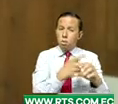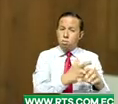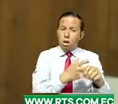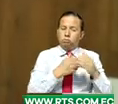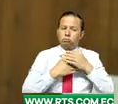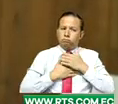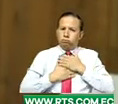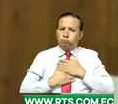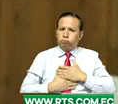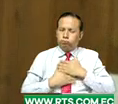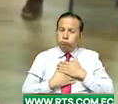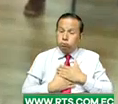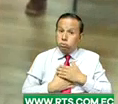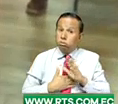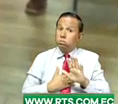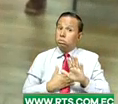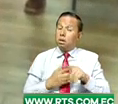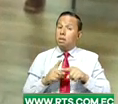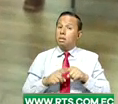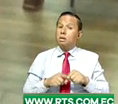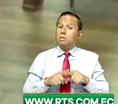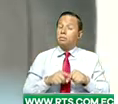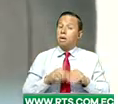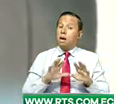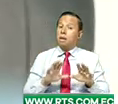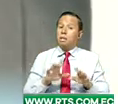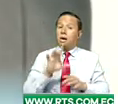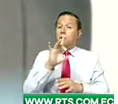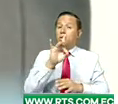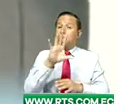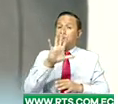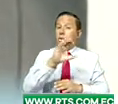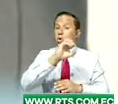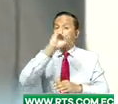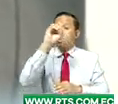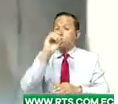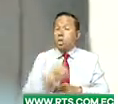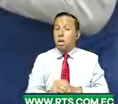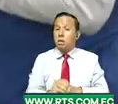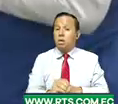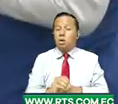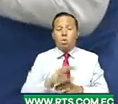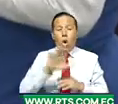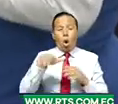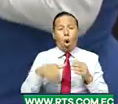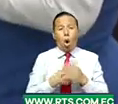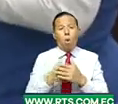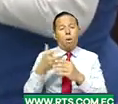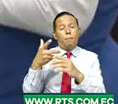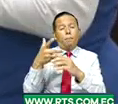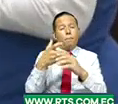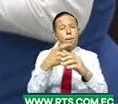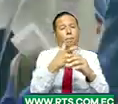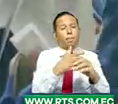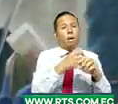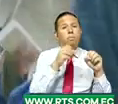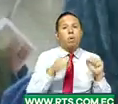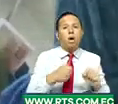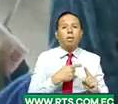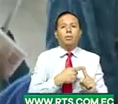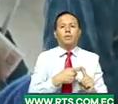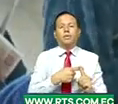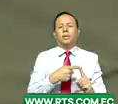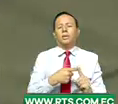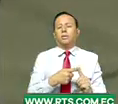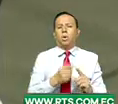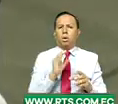deberán llegar al 85% de la población para considerarse efectivas. Y en este porcentaje también estarían